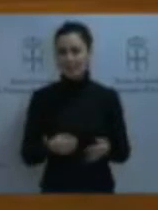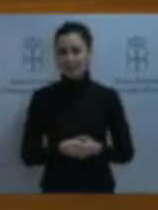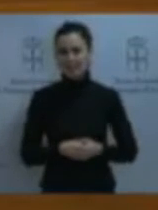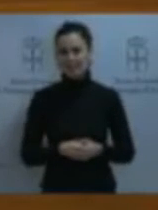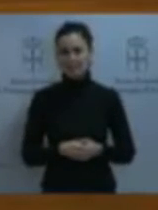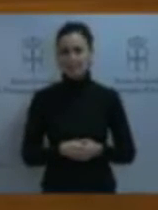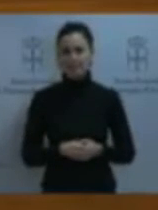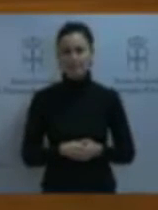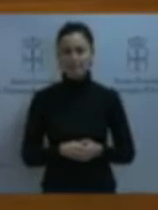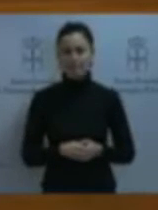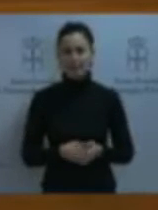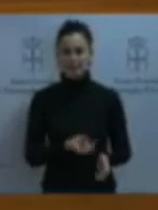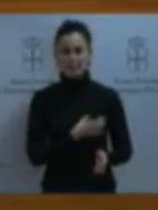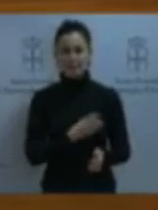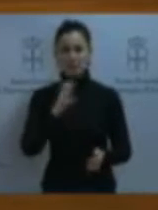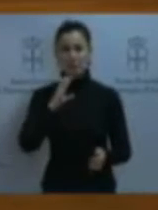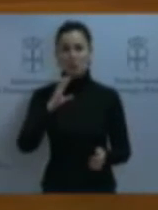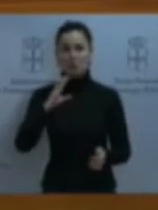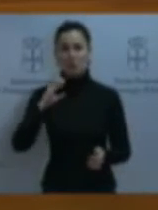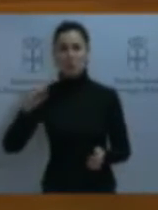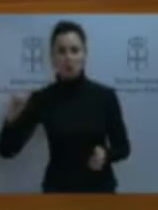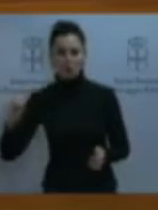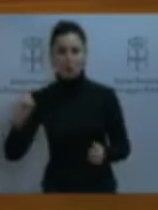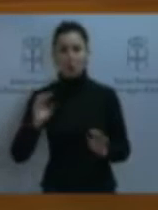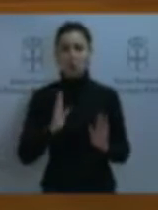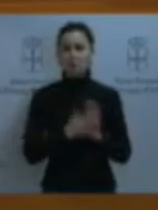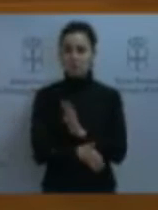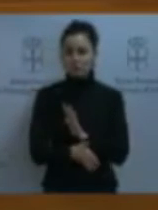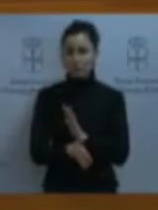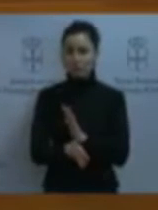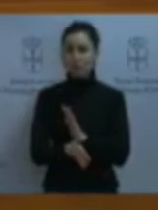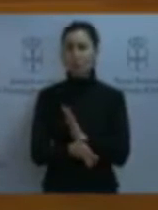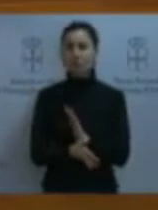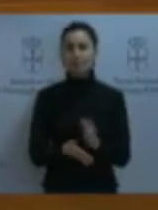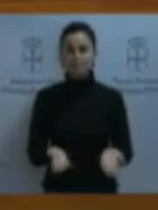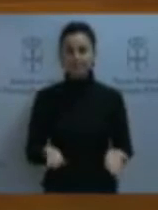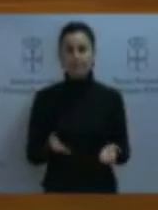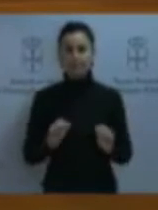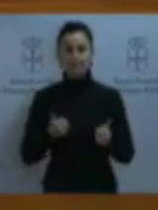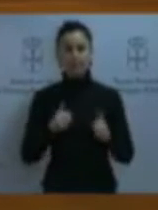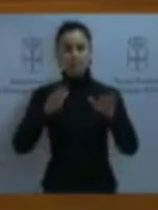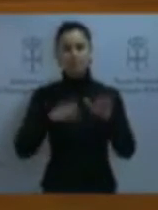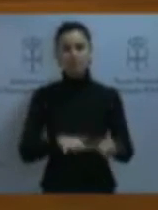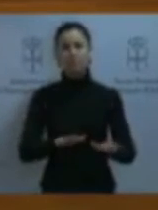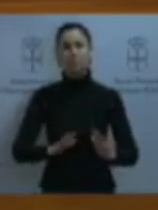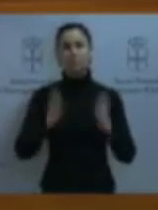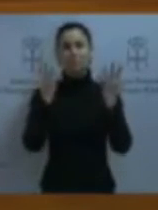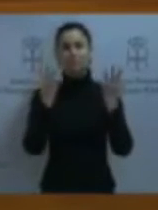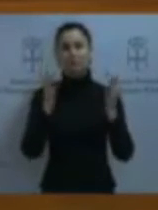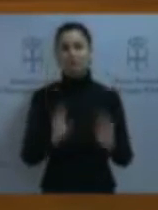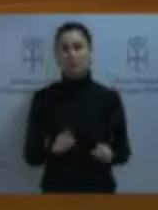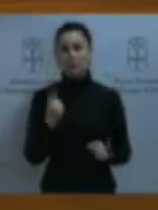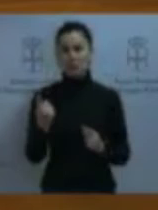Obreras, que fueron quienes encauzaron las movilizaciones y quienes consiguieron contactar una a una, llamando a los centros